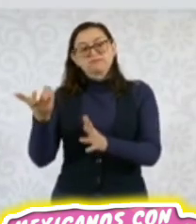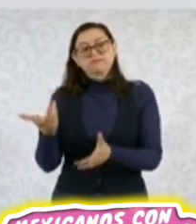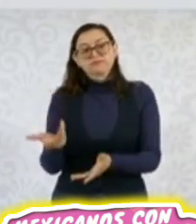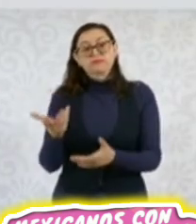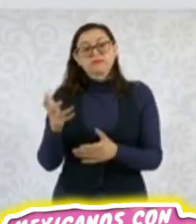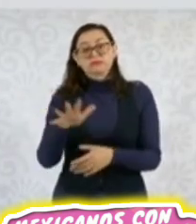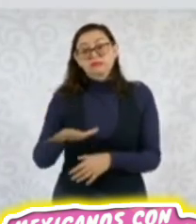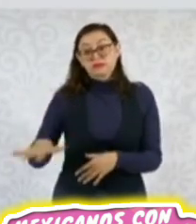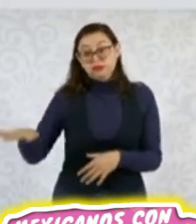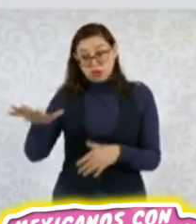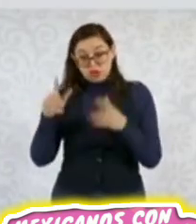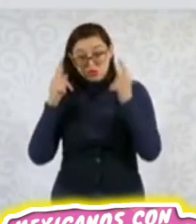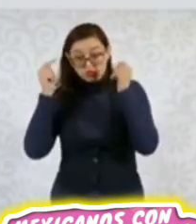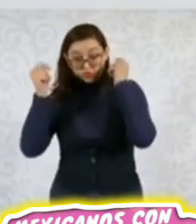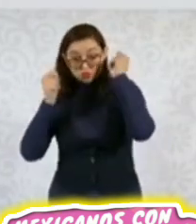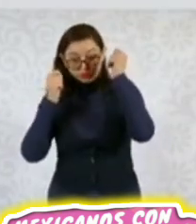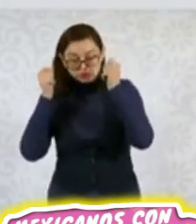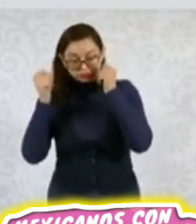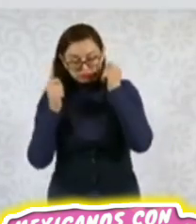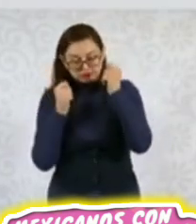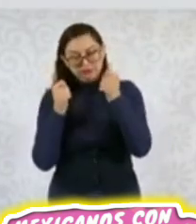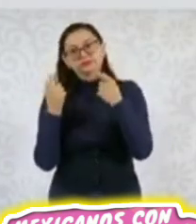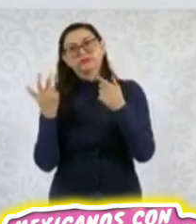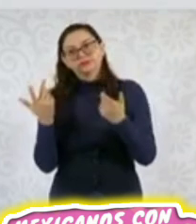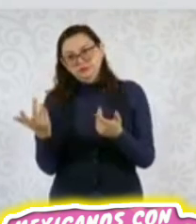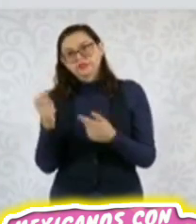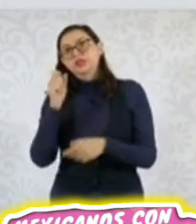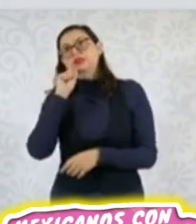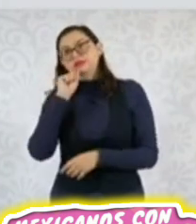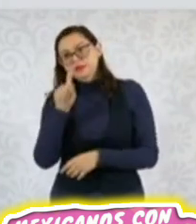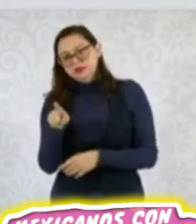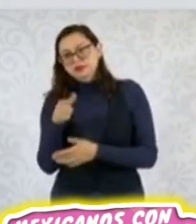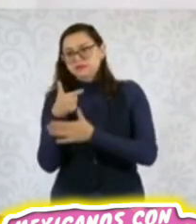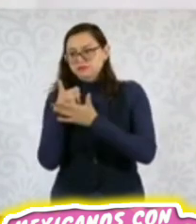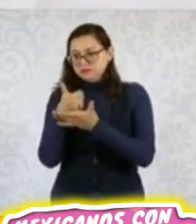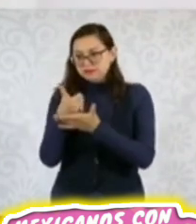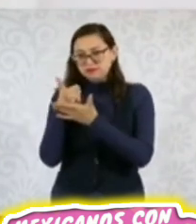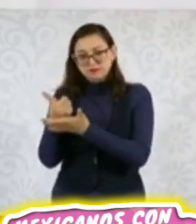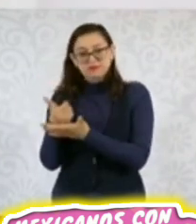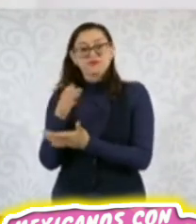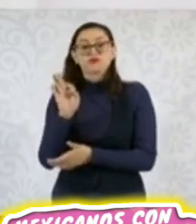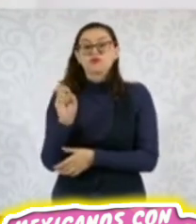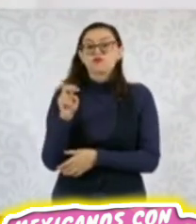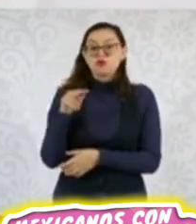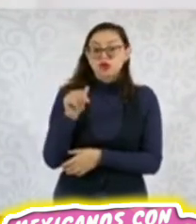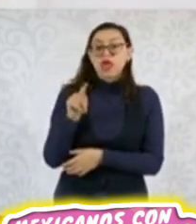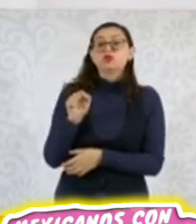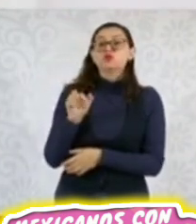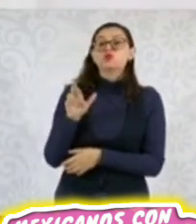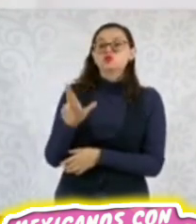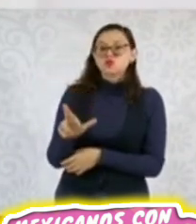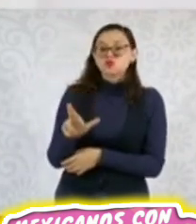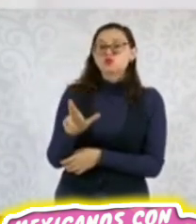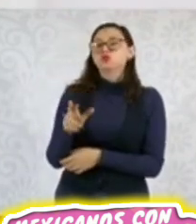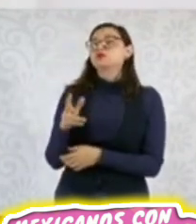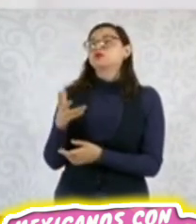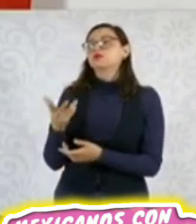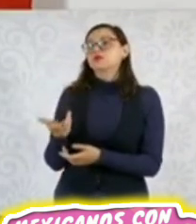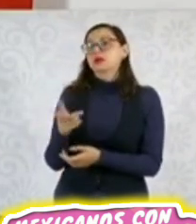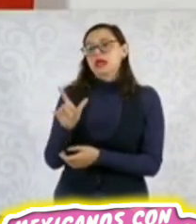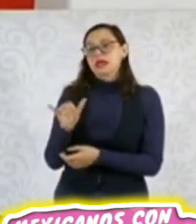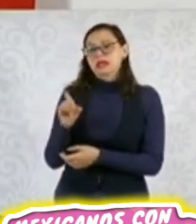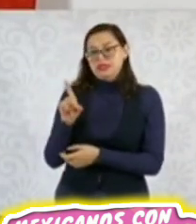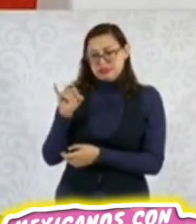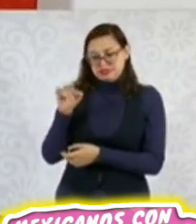zona turística. Fonatur estaba encargado, va a seguir encargada Lindia, que es la titular